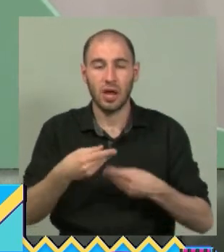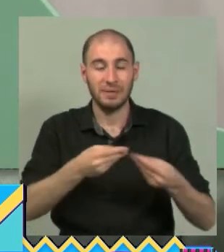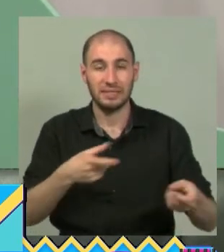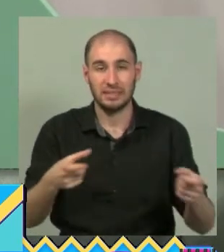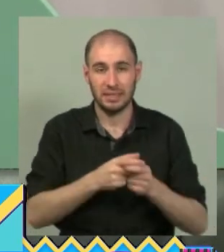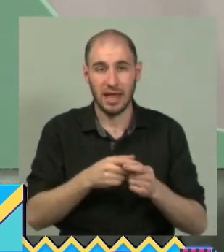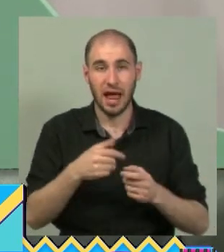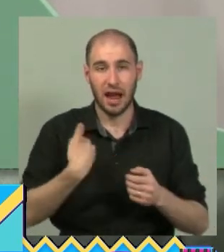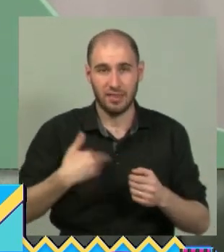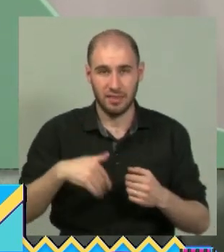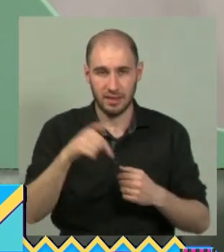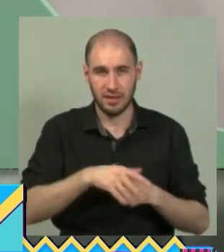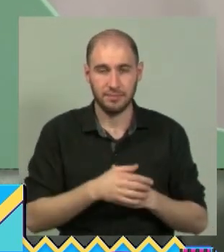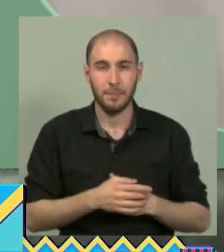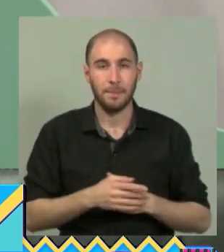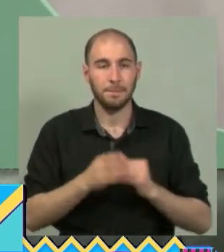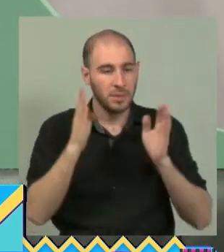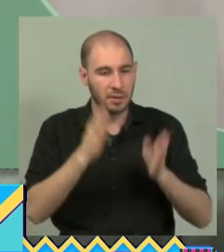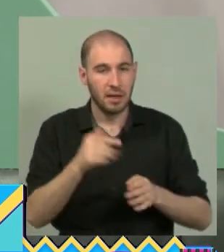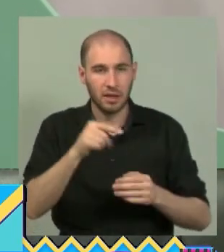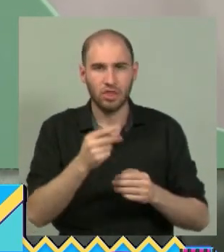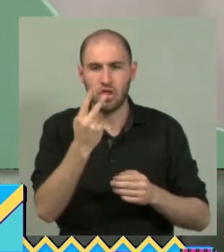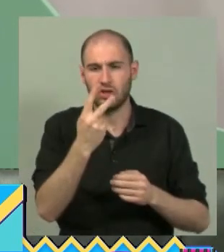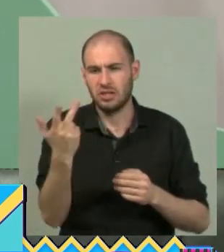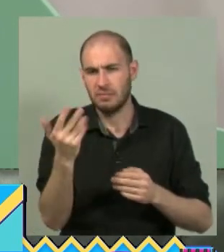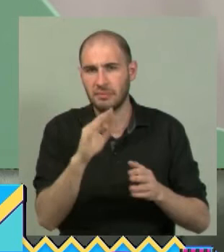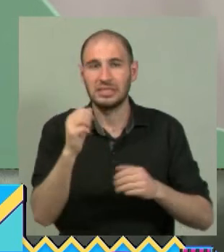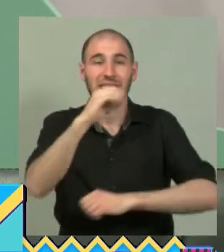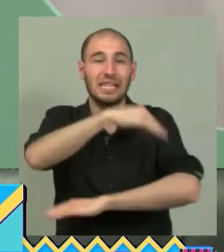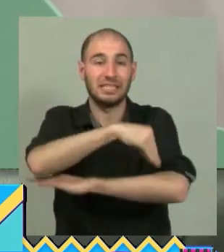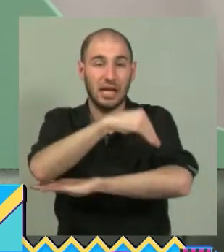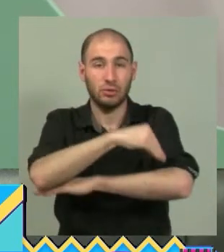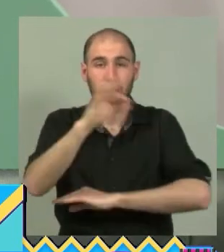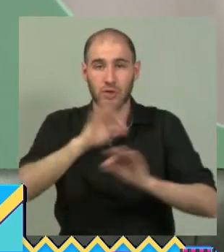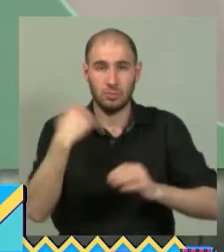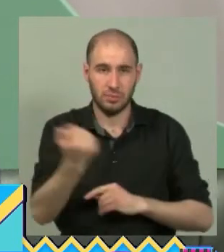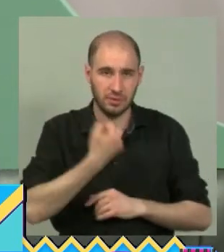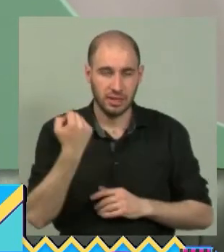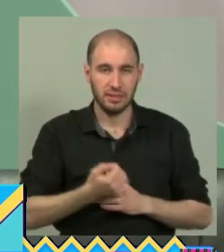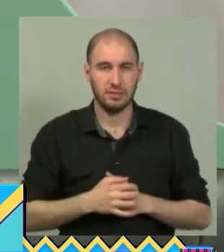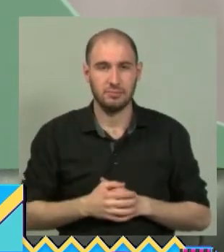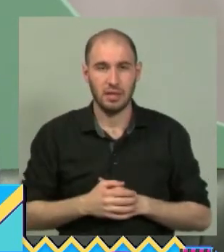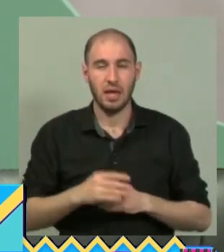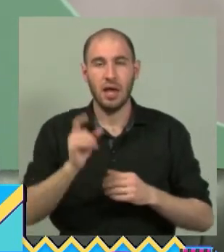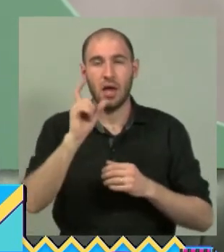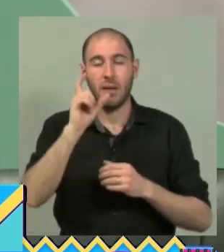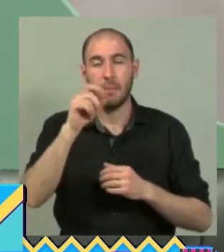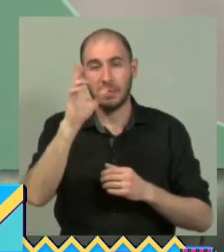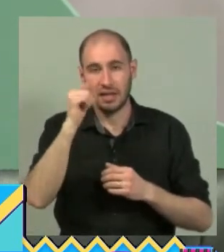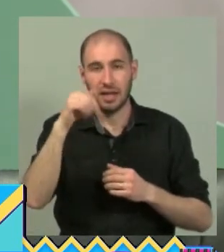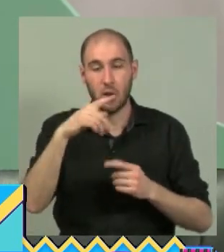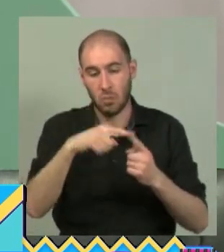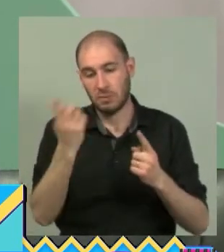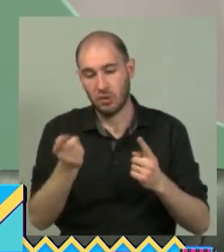compañías mineras en la Argentina, que son, ya hay 2 o 3 instaladas en Santa Cruz con proyectos importantes. Minera Don Nicolás, por ejemplo, es